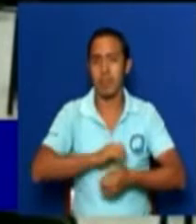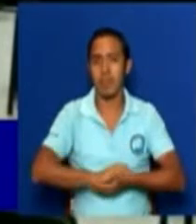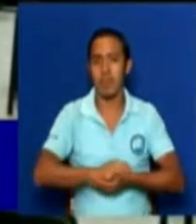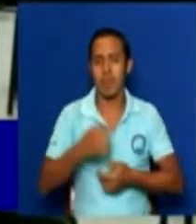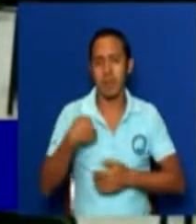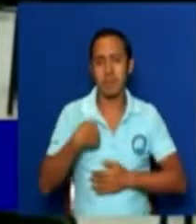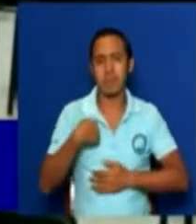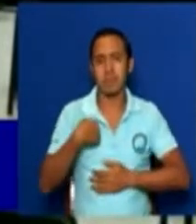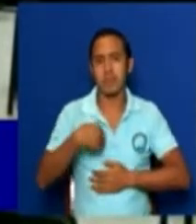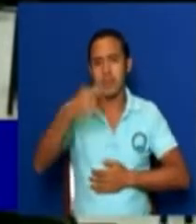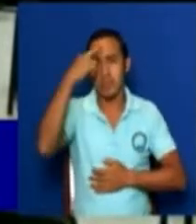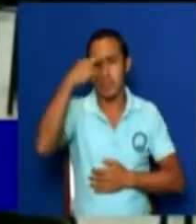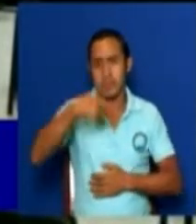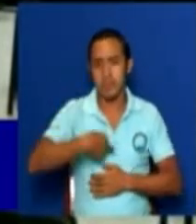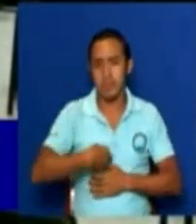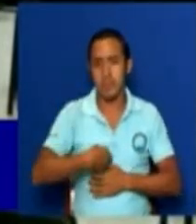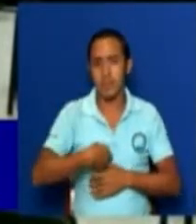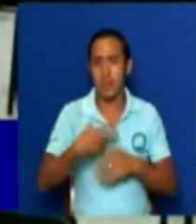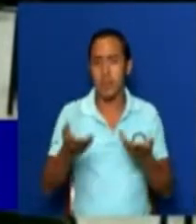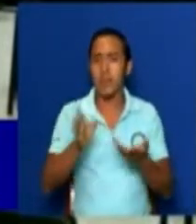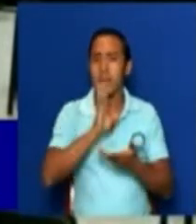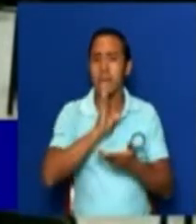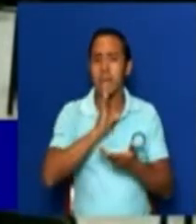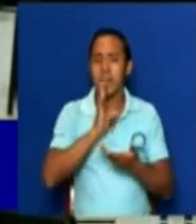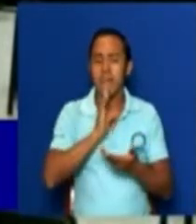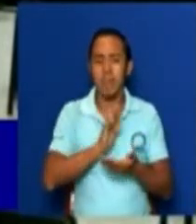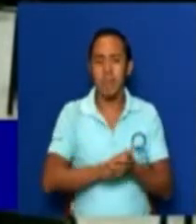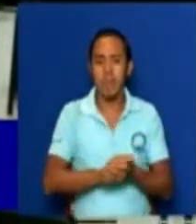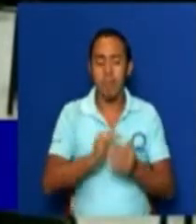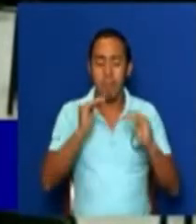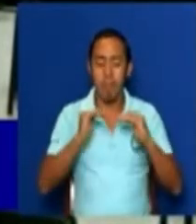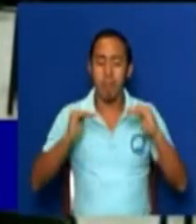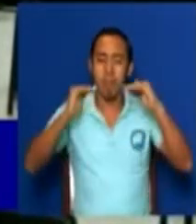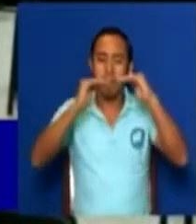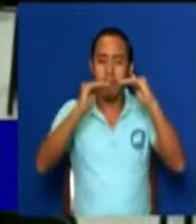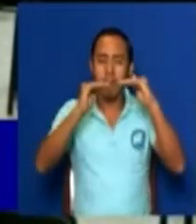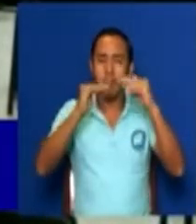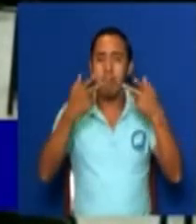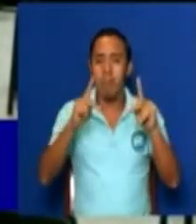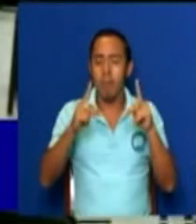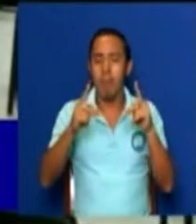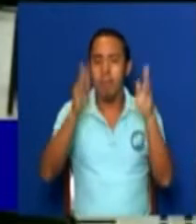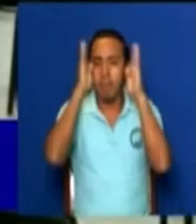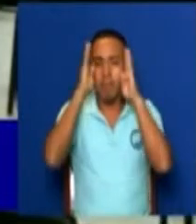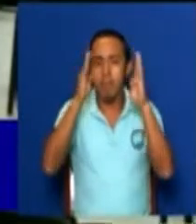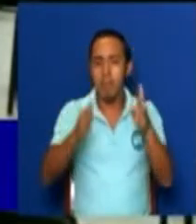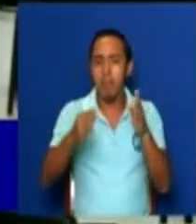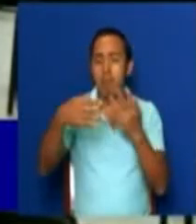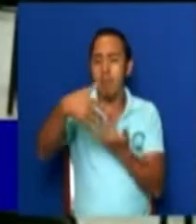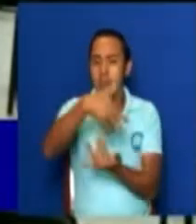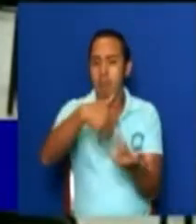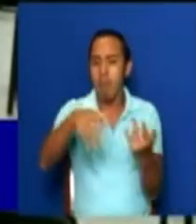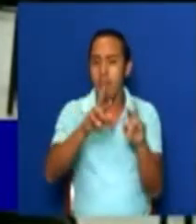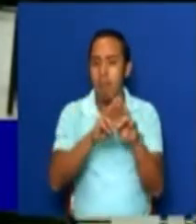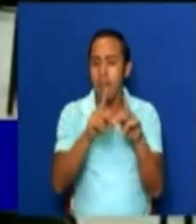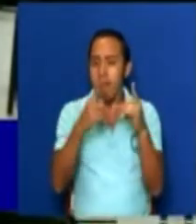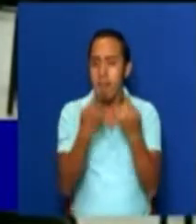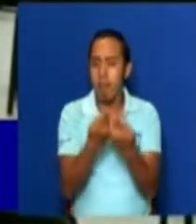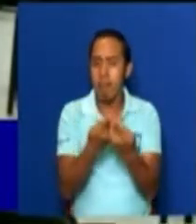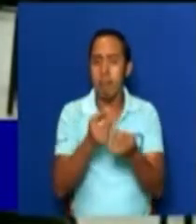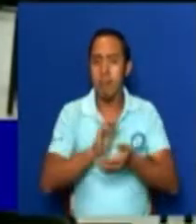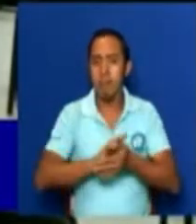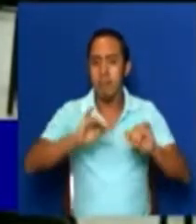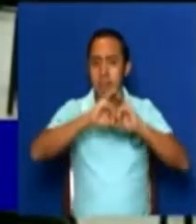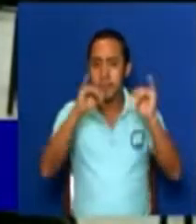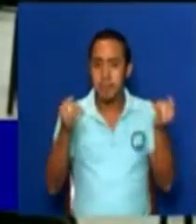mí me correspondió hablar de la equidad ligada a los servicios públicos. La Internacional de Servicios Públicos